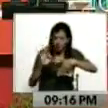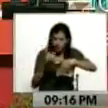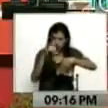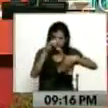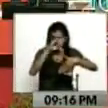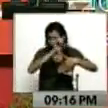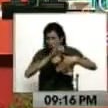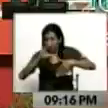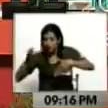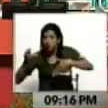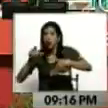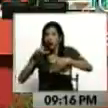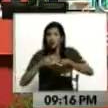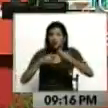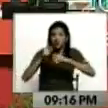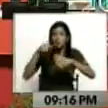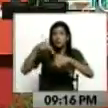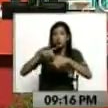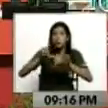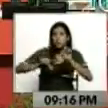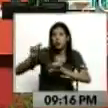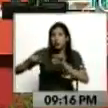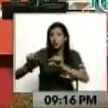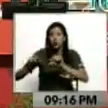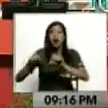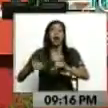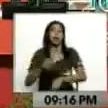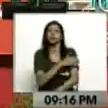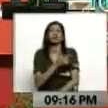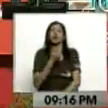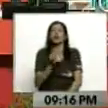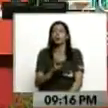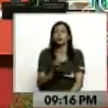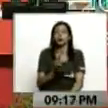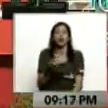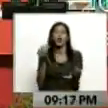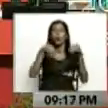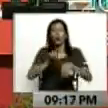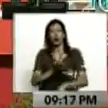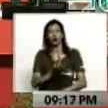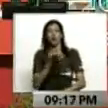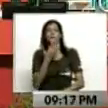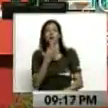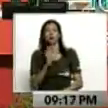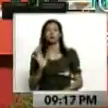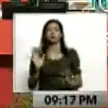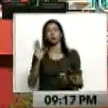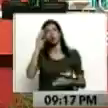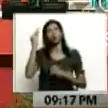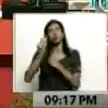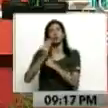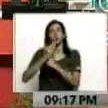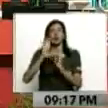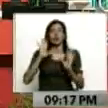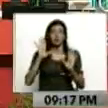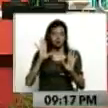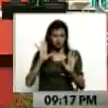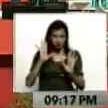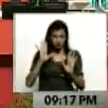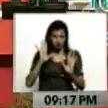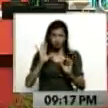ellos que aquí lo critica la derecha imagínes que la derecha llegue y gane aquí Dios